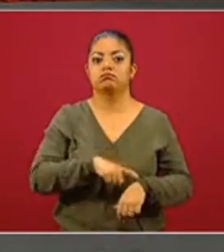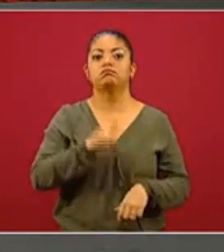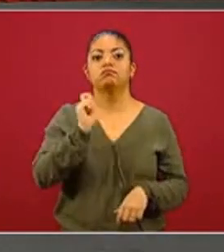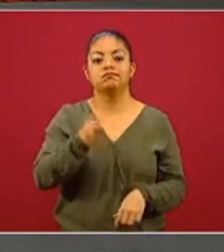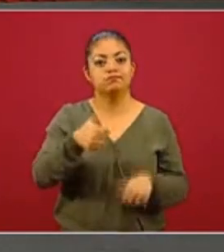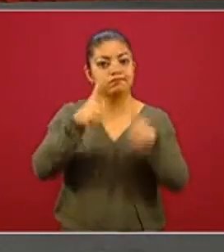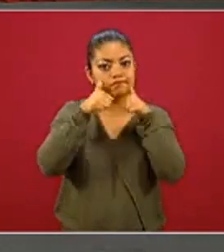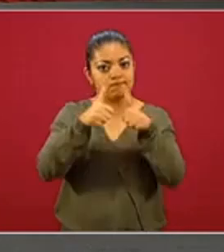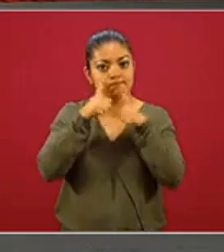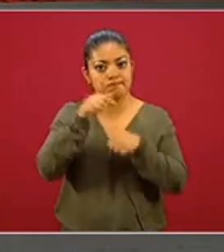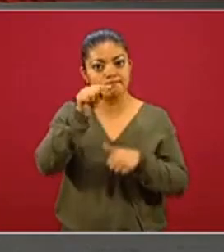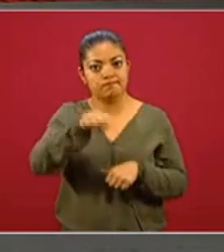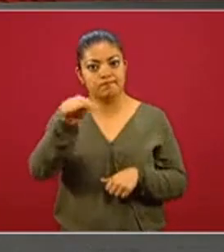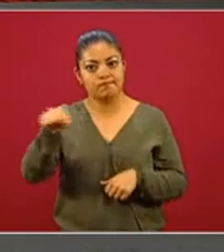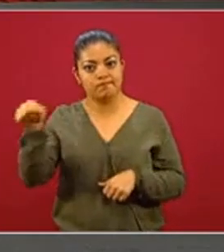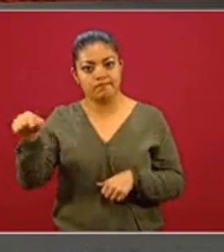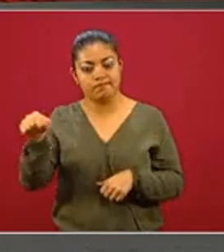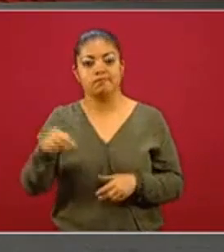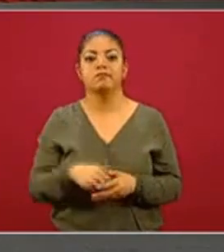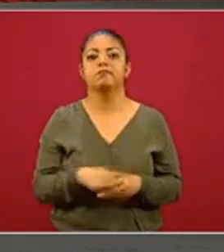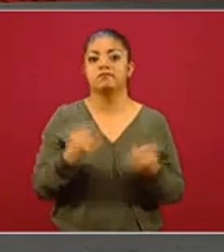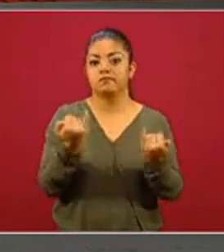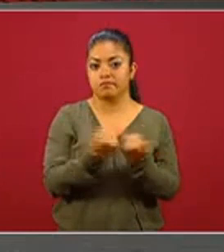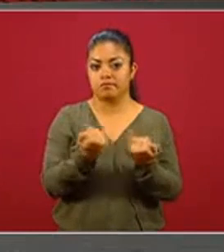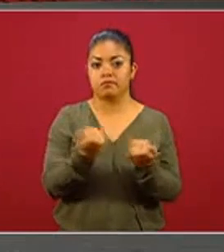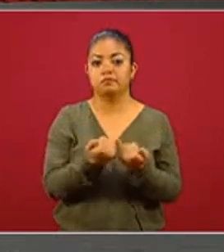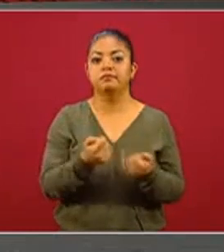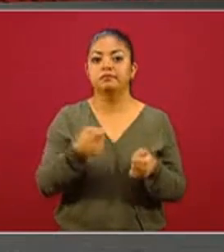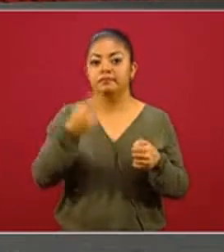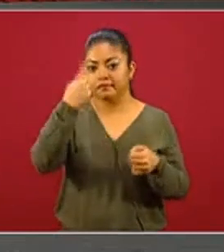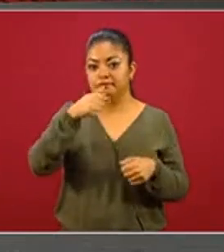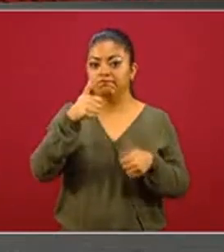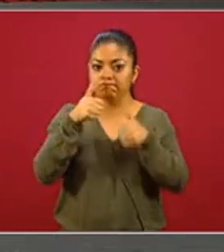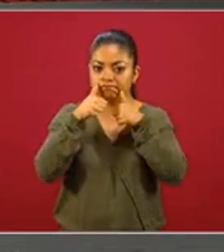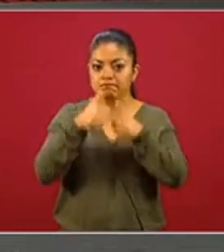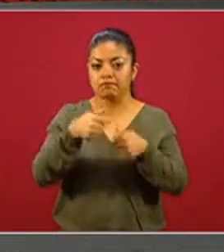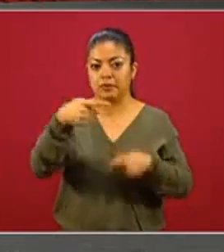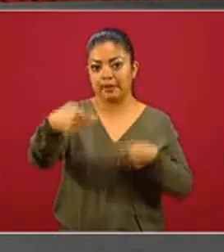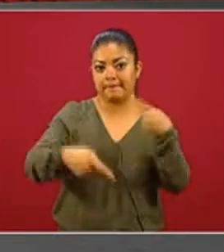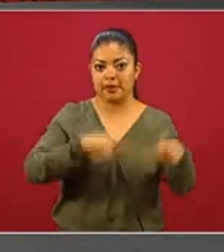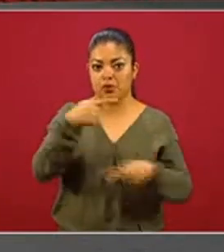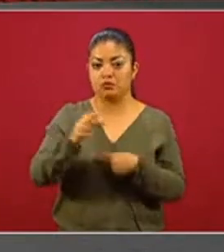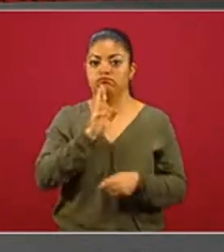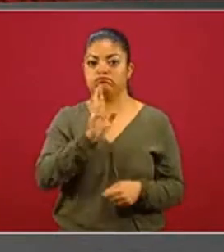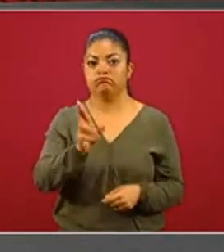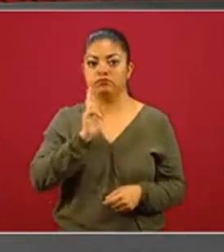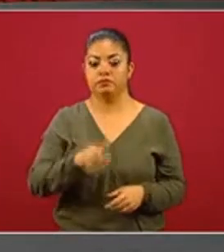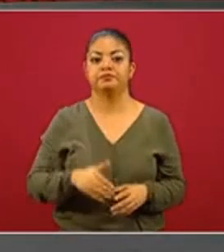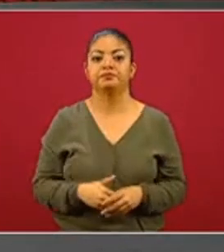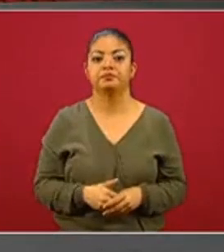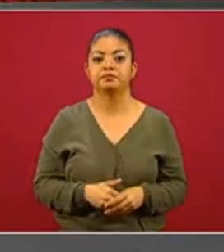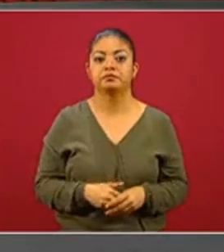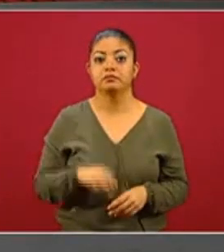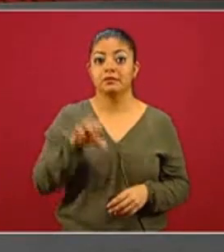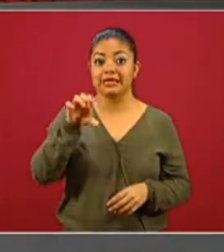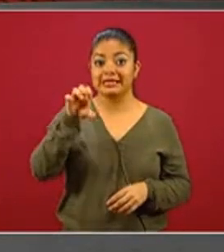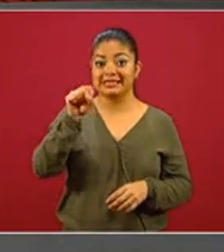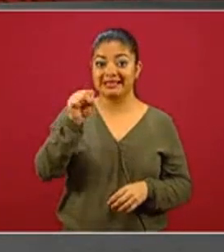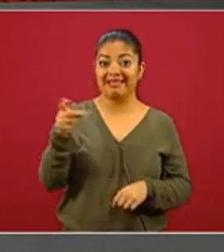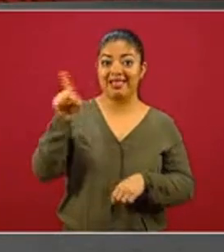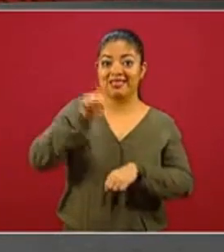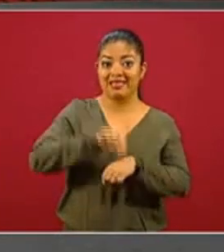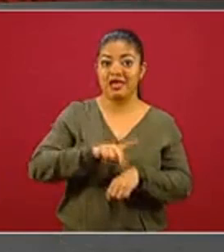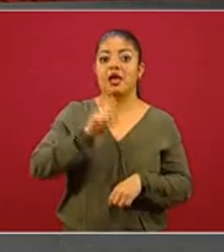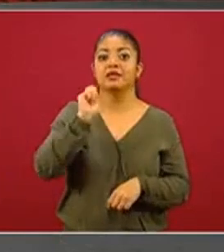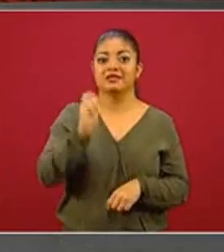escucharles a ella y a ellos, y también de atender preguntas y dar respuestas. 60 días de la Jornada Nacional